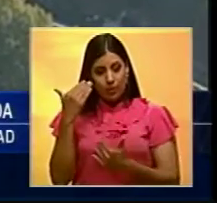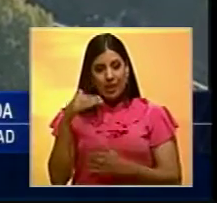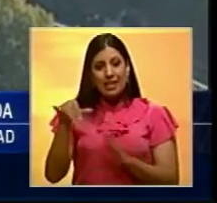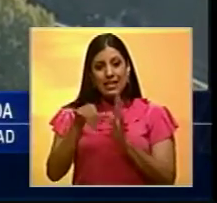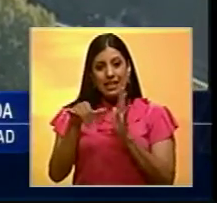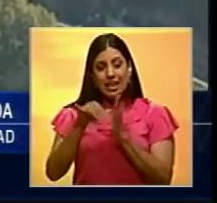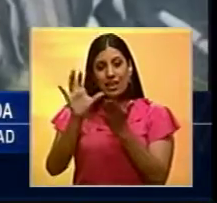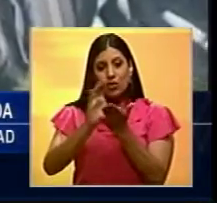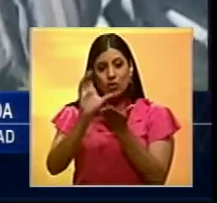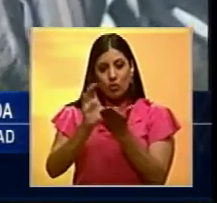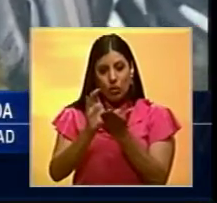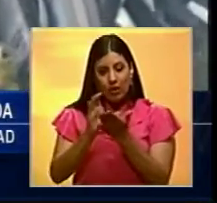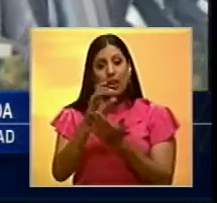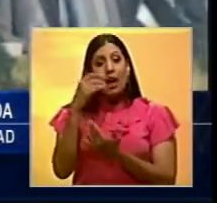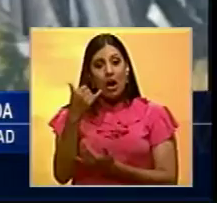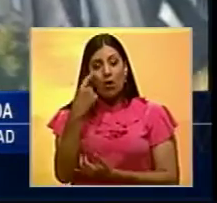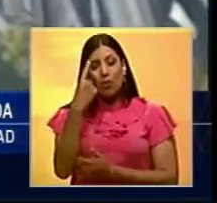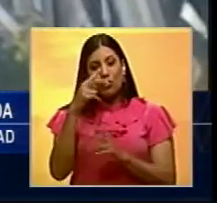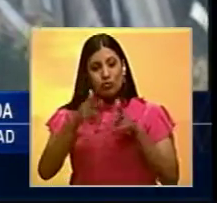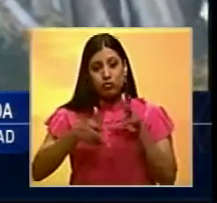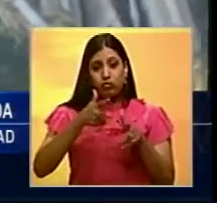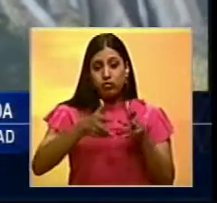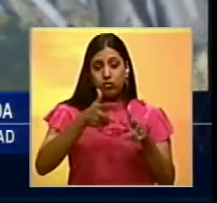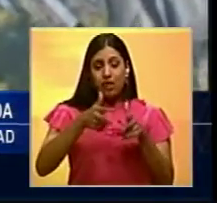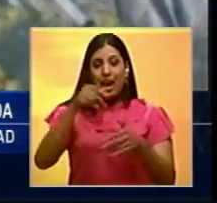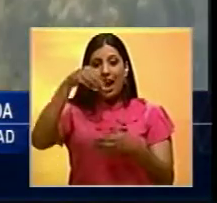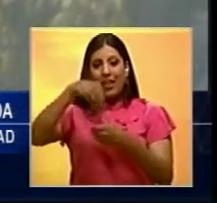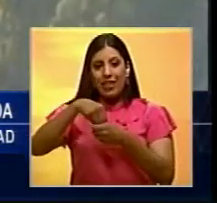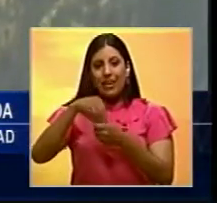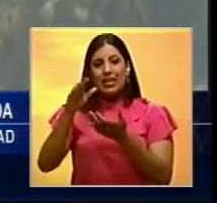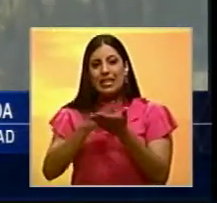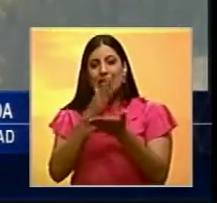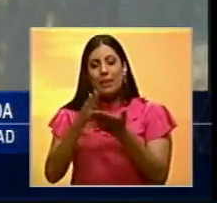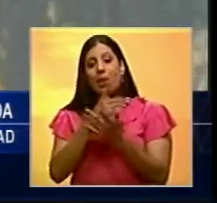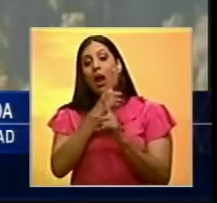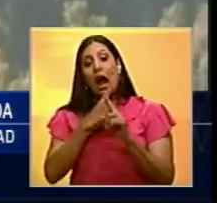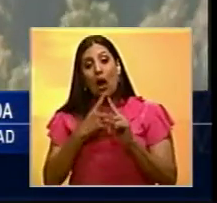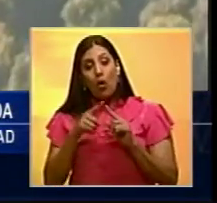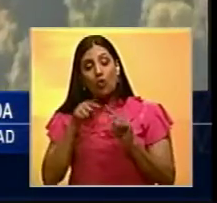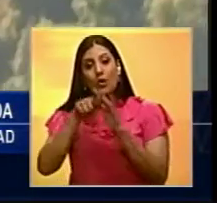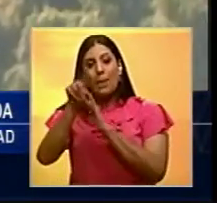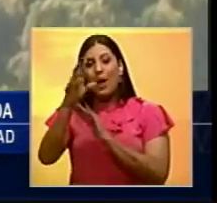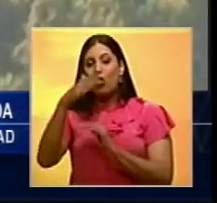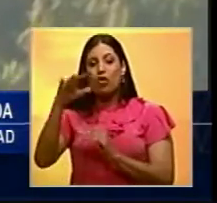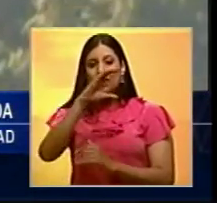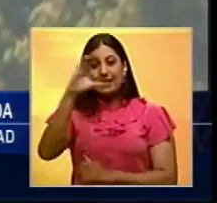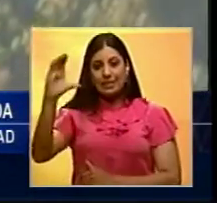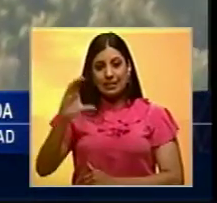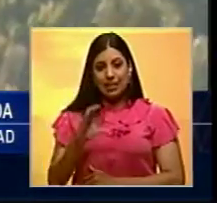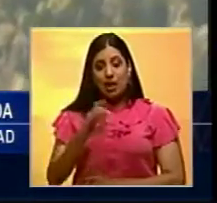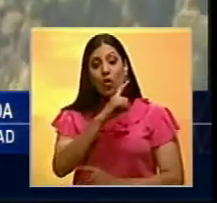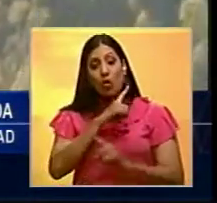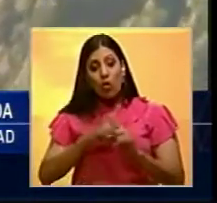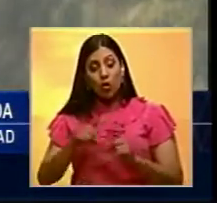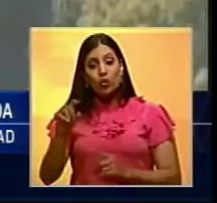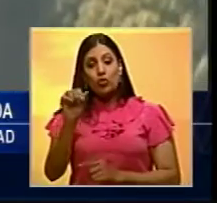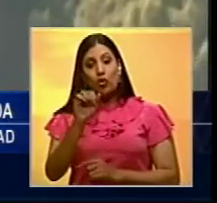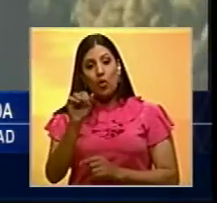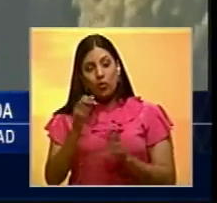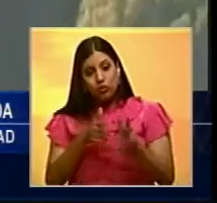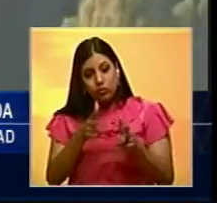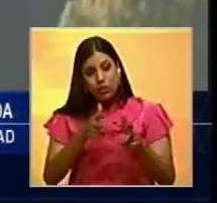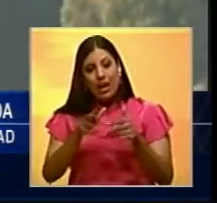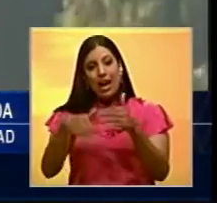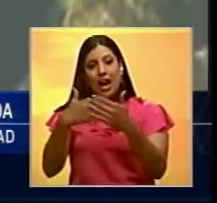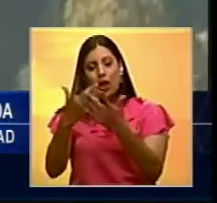cerca de la ciudad de Citra. Uno de los ferrocarriles transportaba fosfato y se dirigía a Chicago. El otro vehículo llevaba carbón e iba